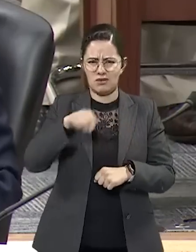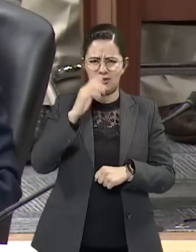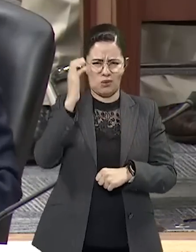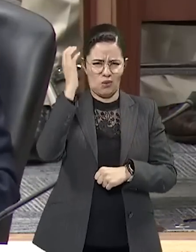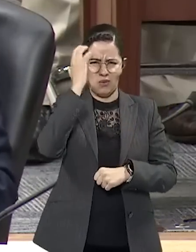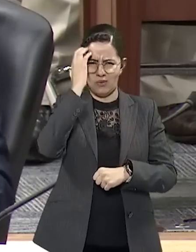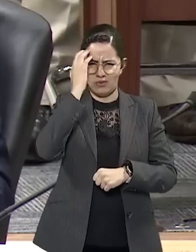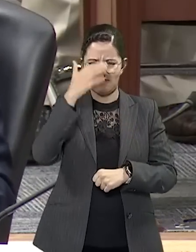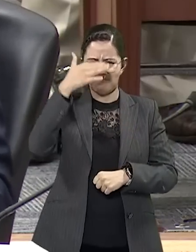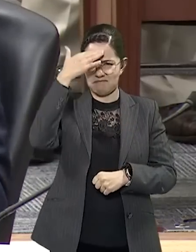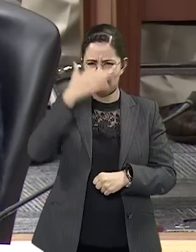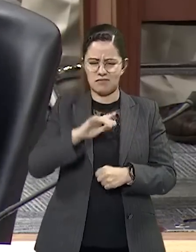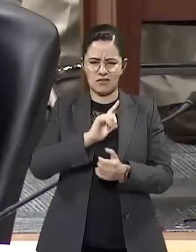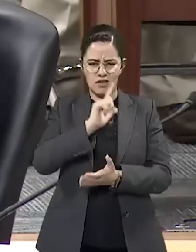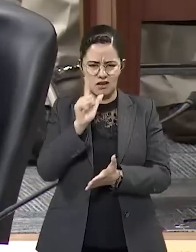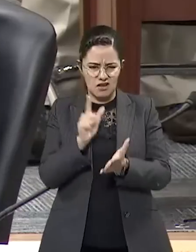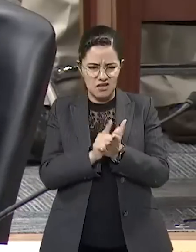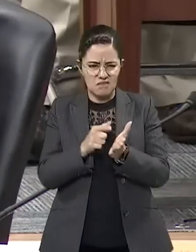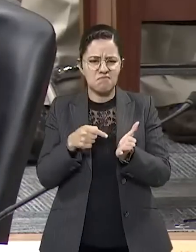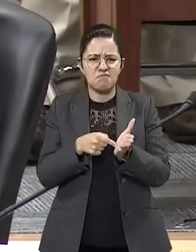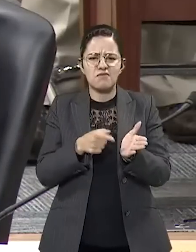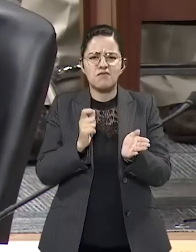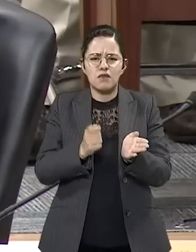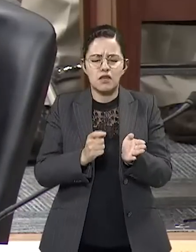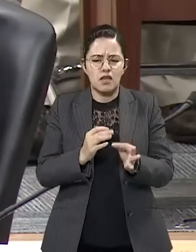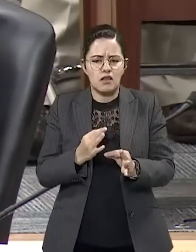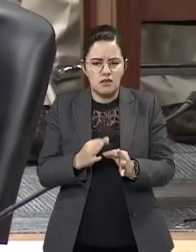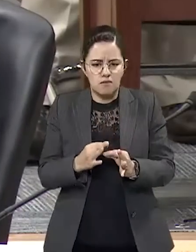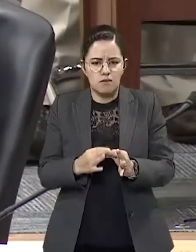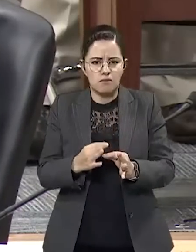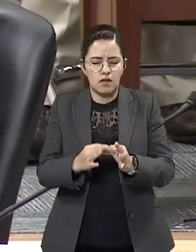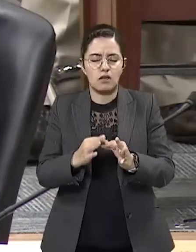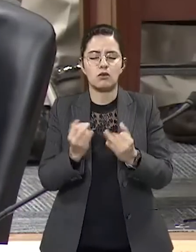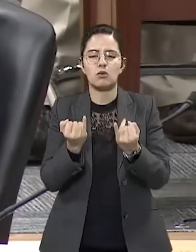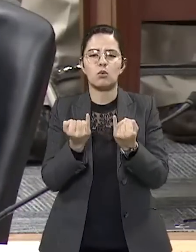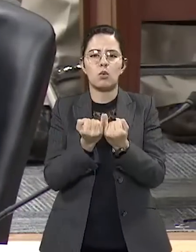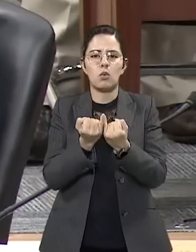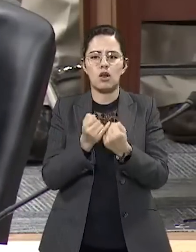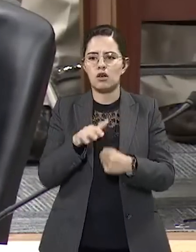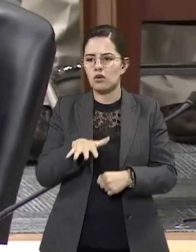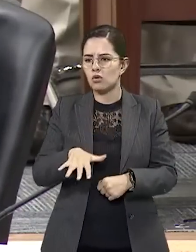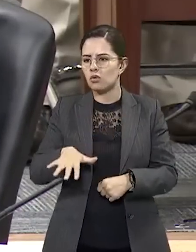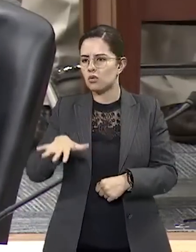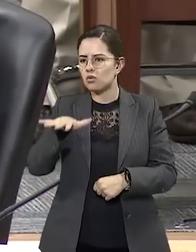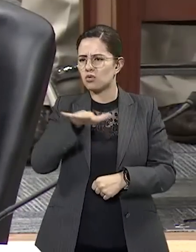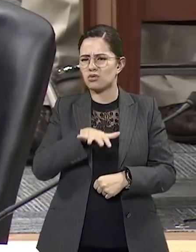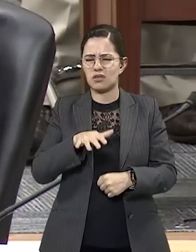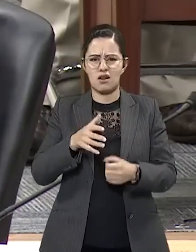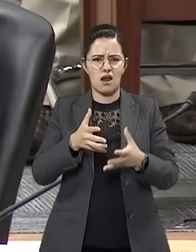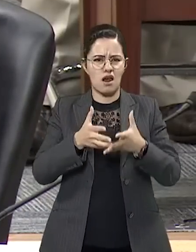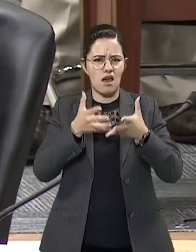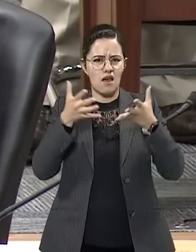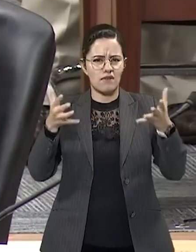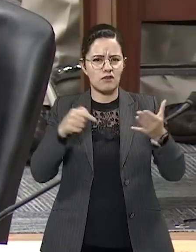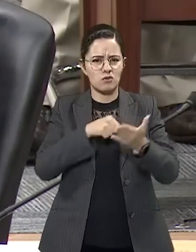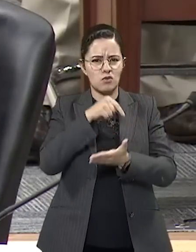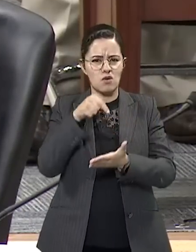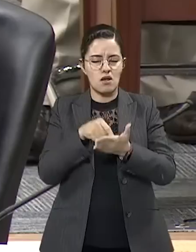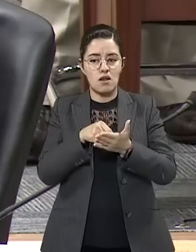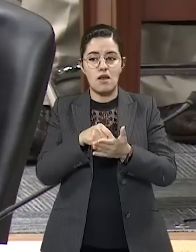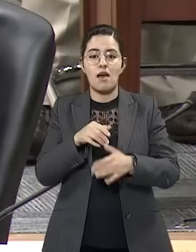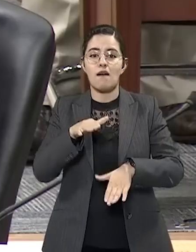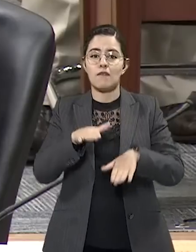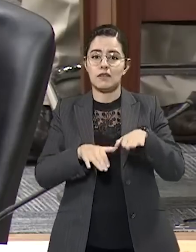debe como debe aplicarse cotidianamente sino también conocen el territorio en ocasiones vasto en el que deben sortear